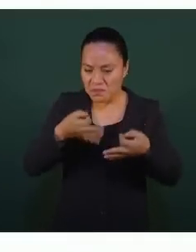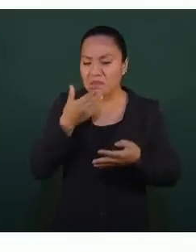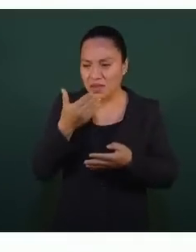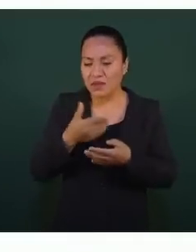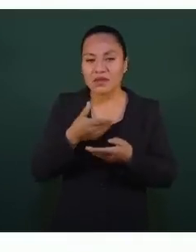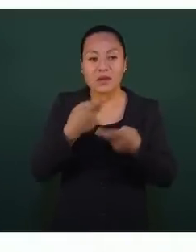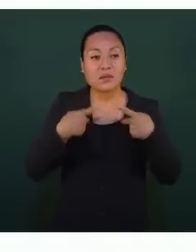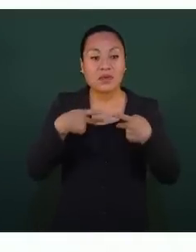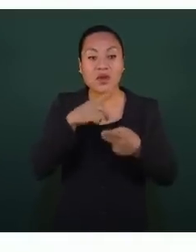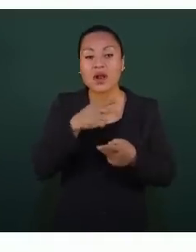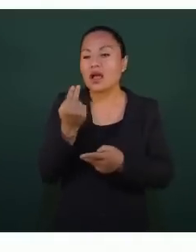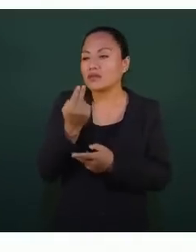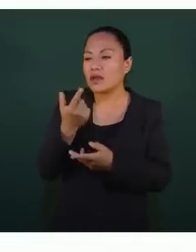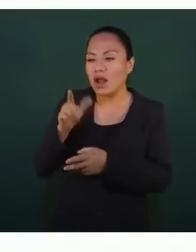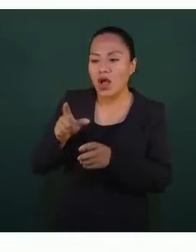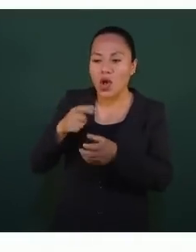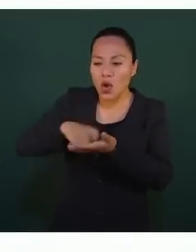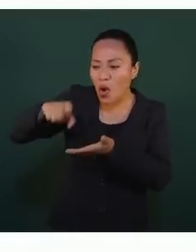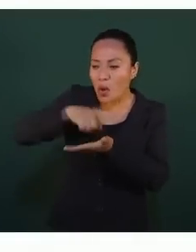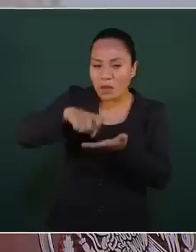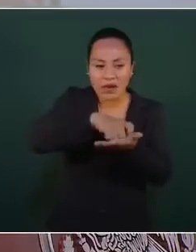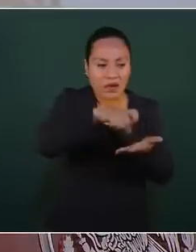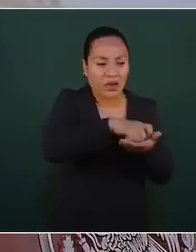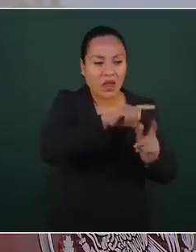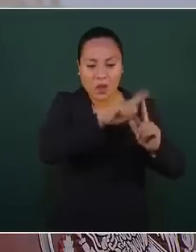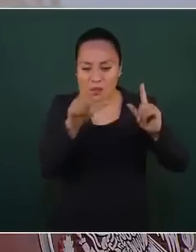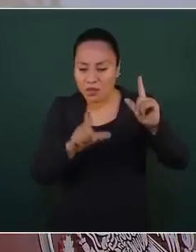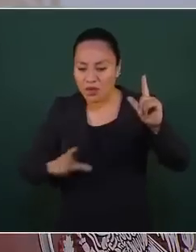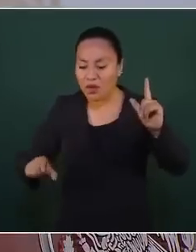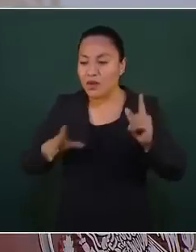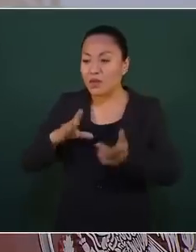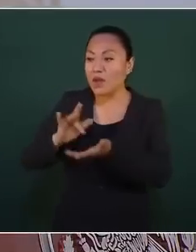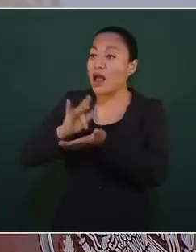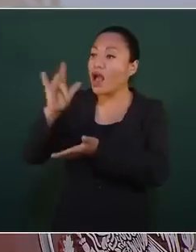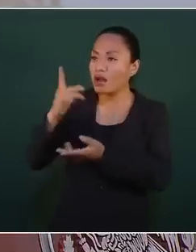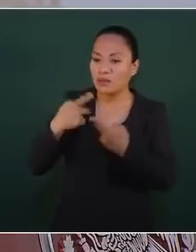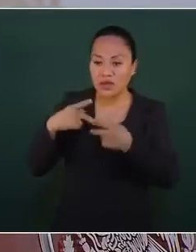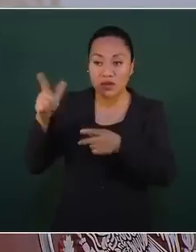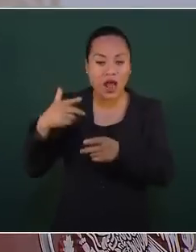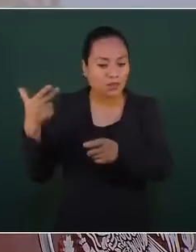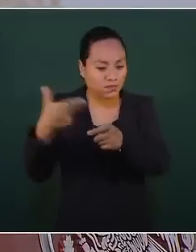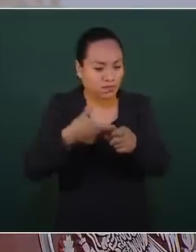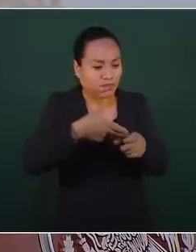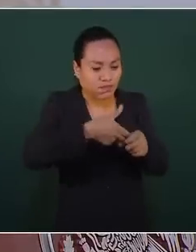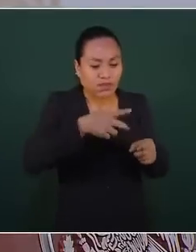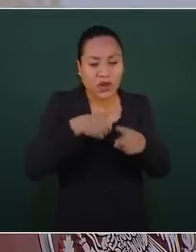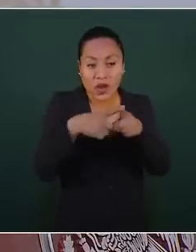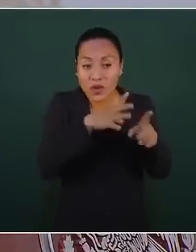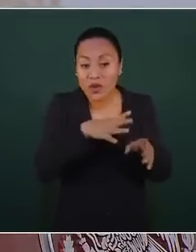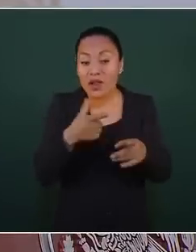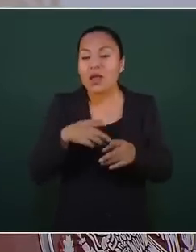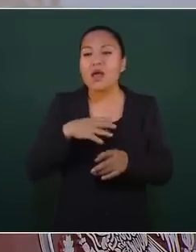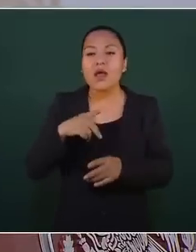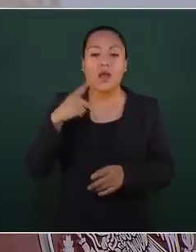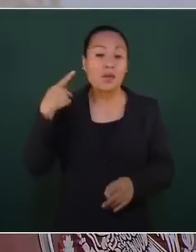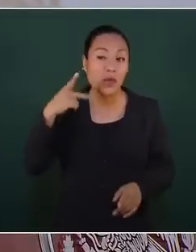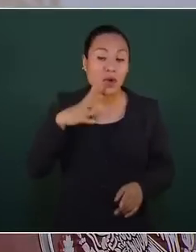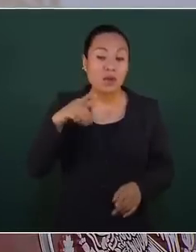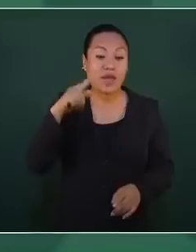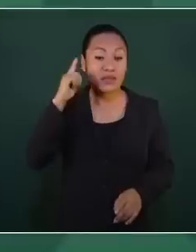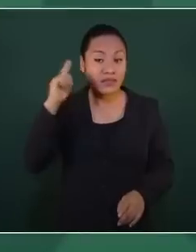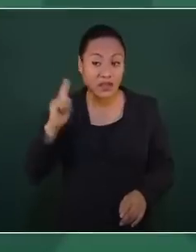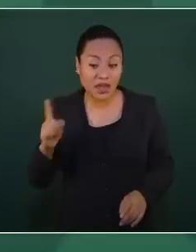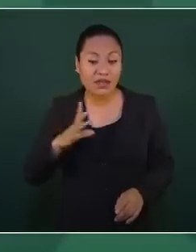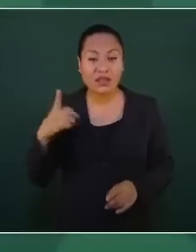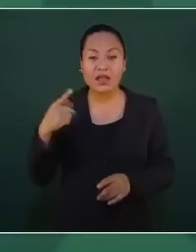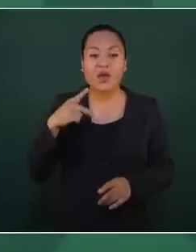para los consumidores en todo el país. Agradecidos con los proveedores en Nuevo León, en México, en Puebla, en Tlaxcala, en